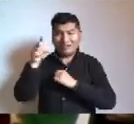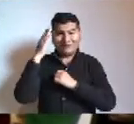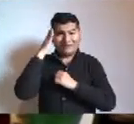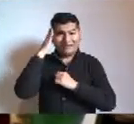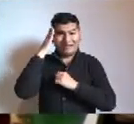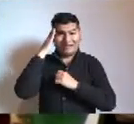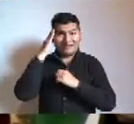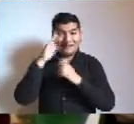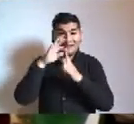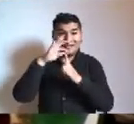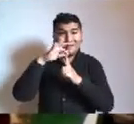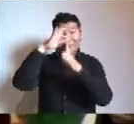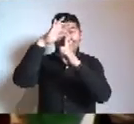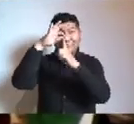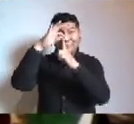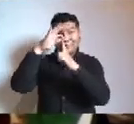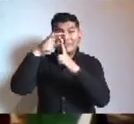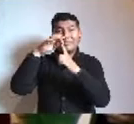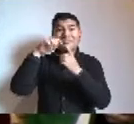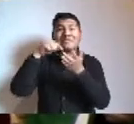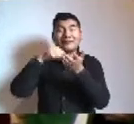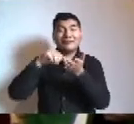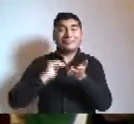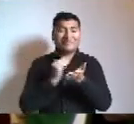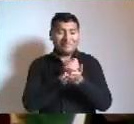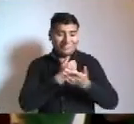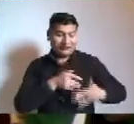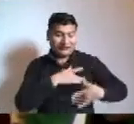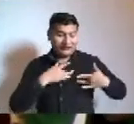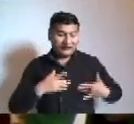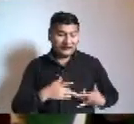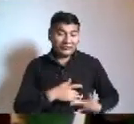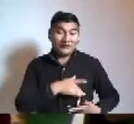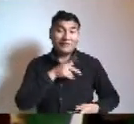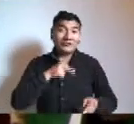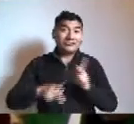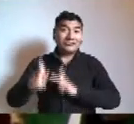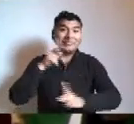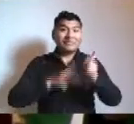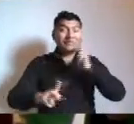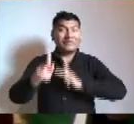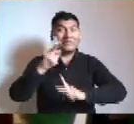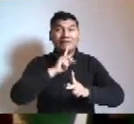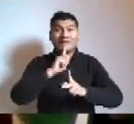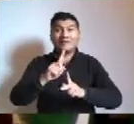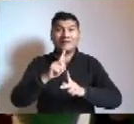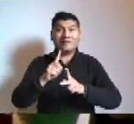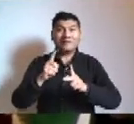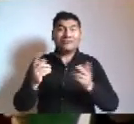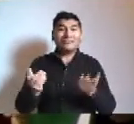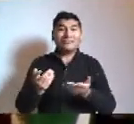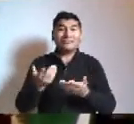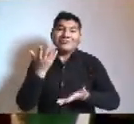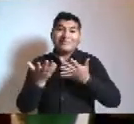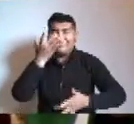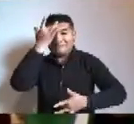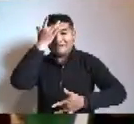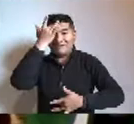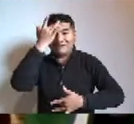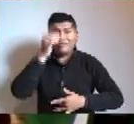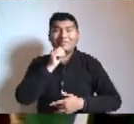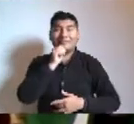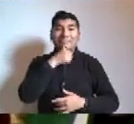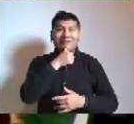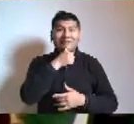saben, particularmente están en nuestro corazón las personas que están en el lecho de la enfermedad, del